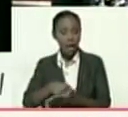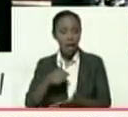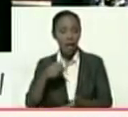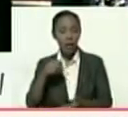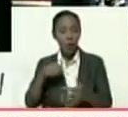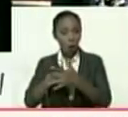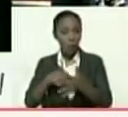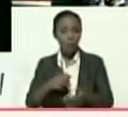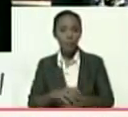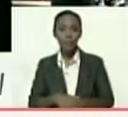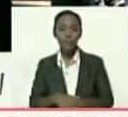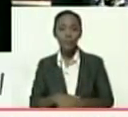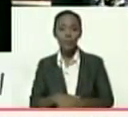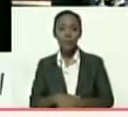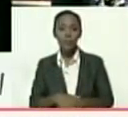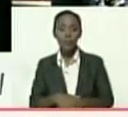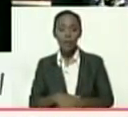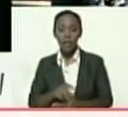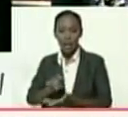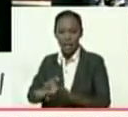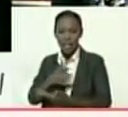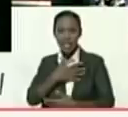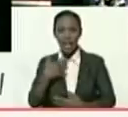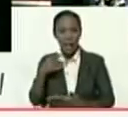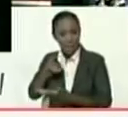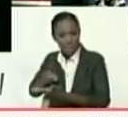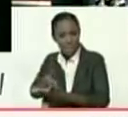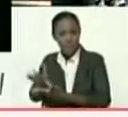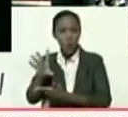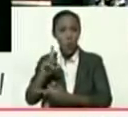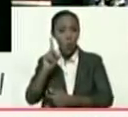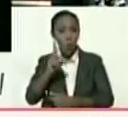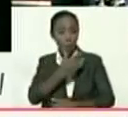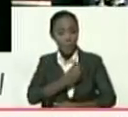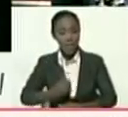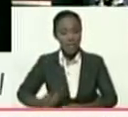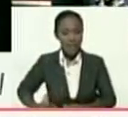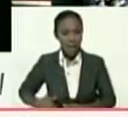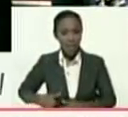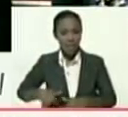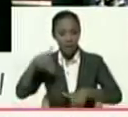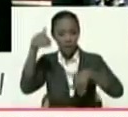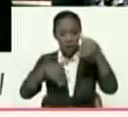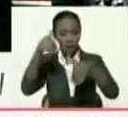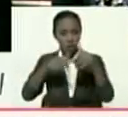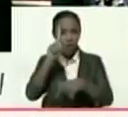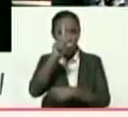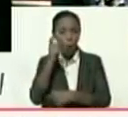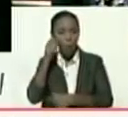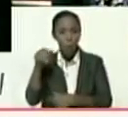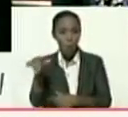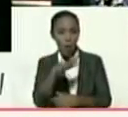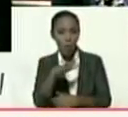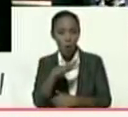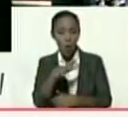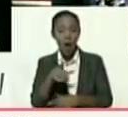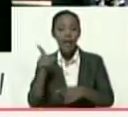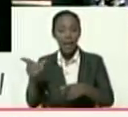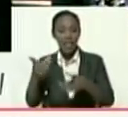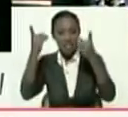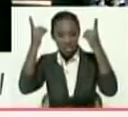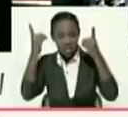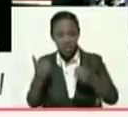presidente legítimamente electo por un pueblo. Están violentando la voluntad de un pueblo que decidió que Evo